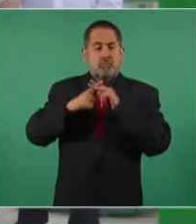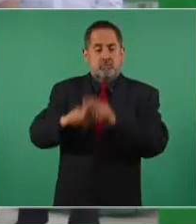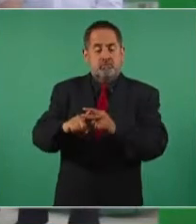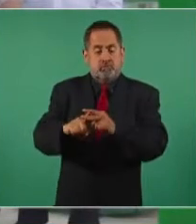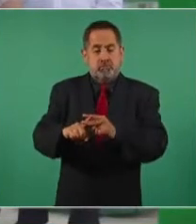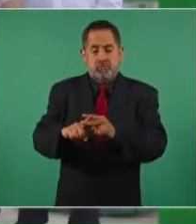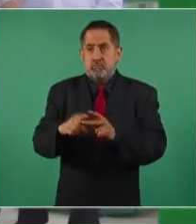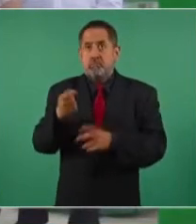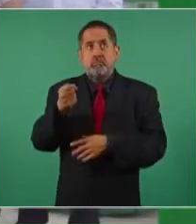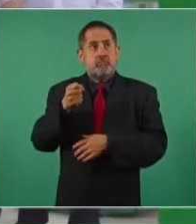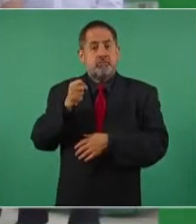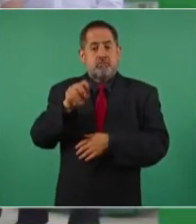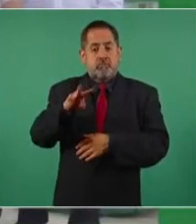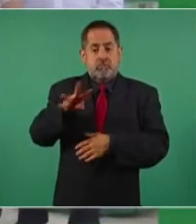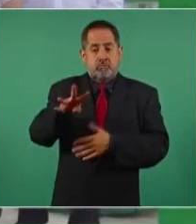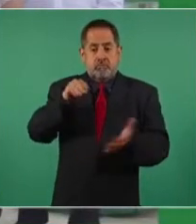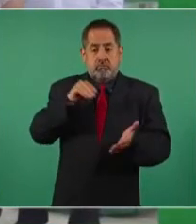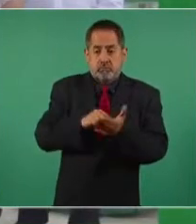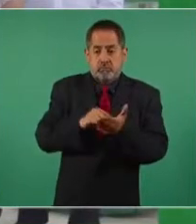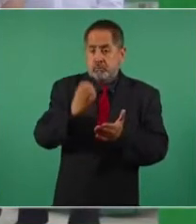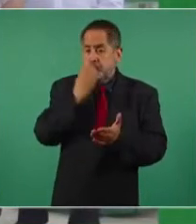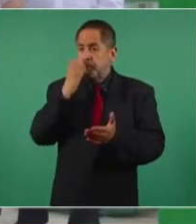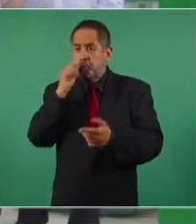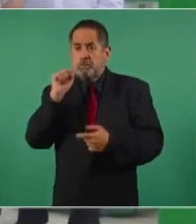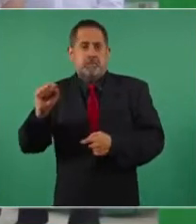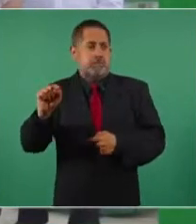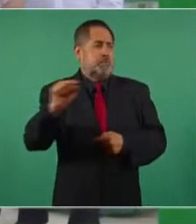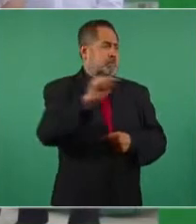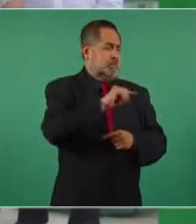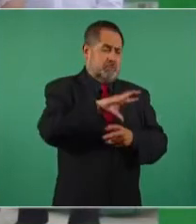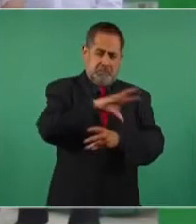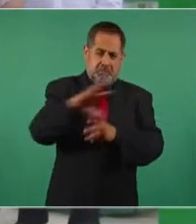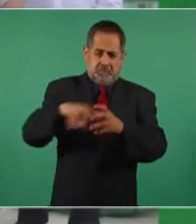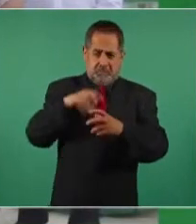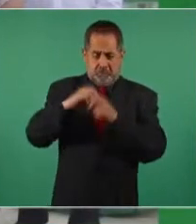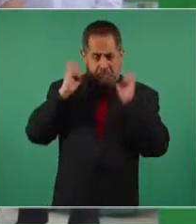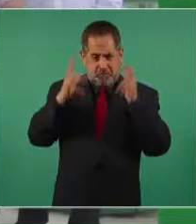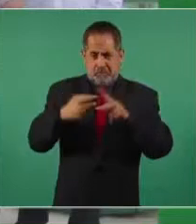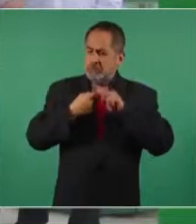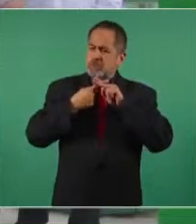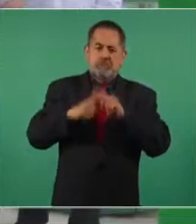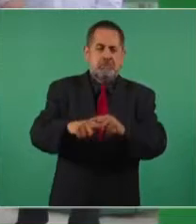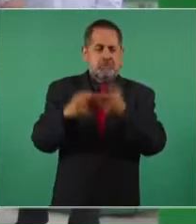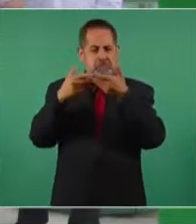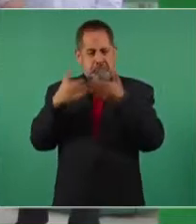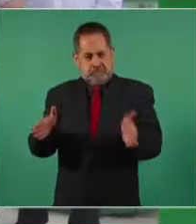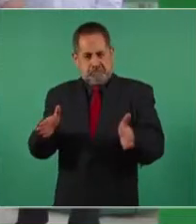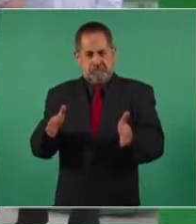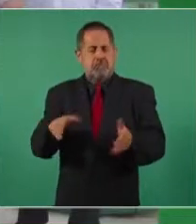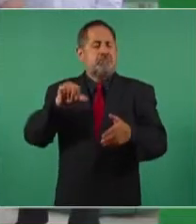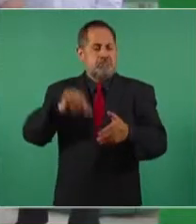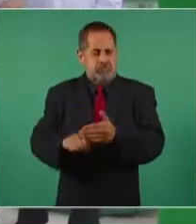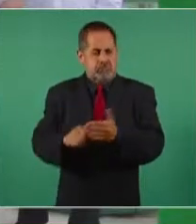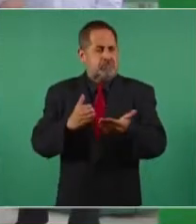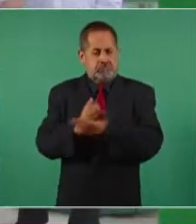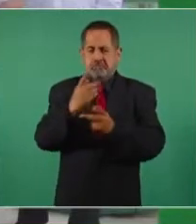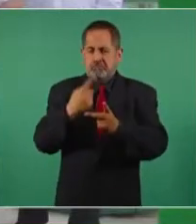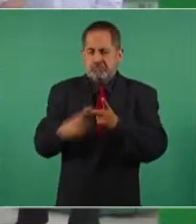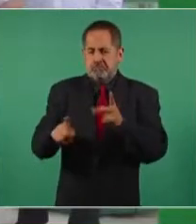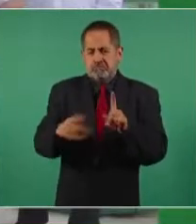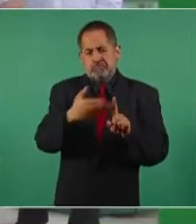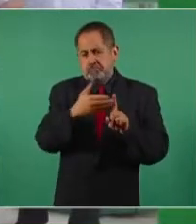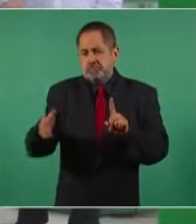19 mil escuelas chiapanecas todo el sistema de educación inicial